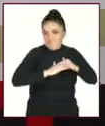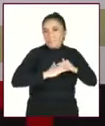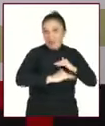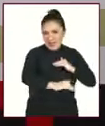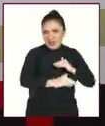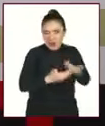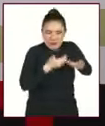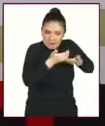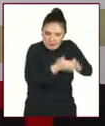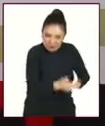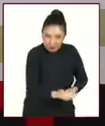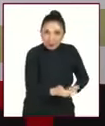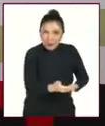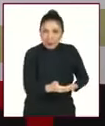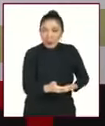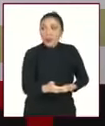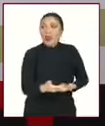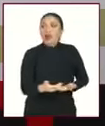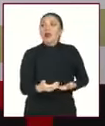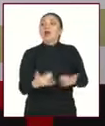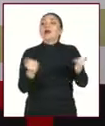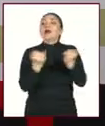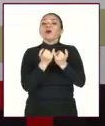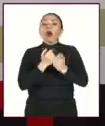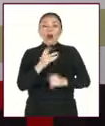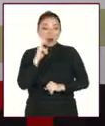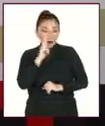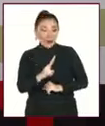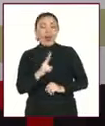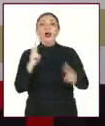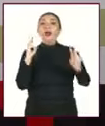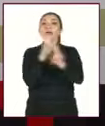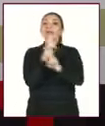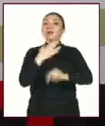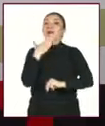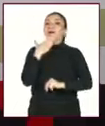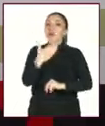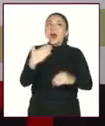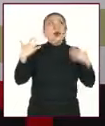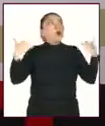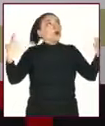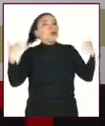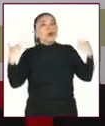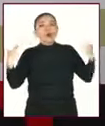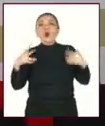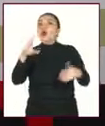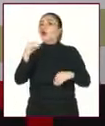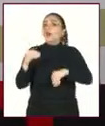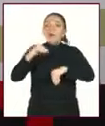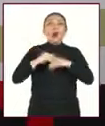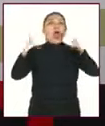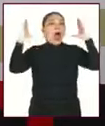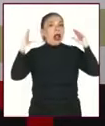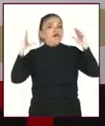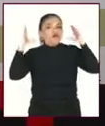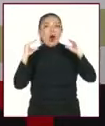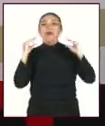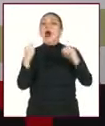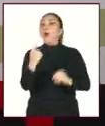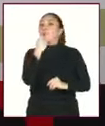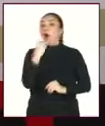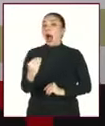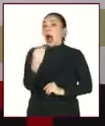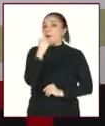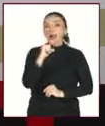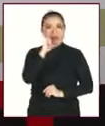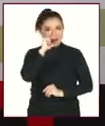piso, tratando igual que la vía aérea esté libre, permeable en este caso, no poner almohadas, no poner nada en la boca.